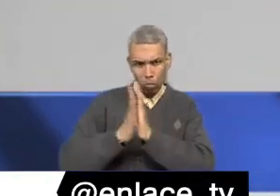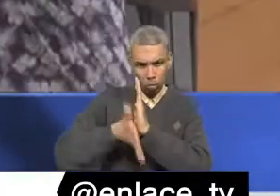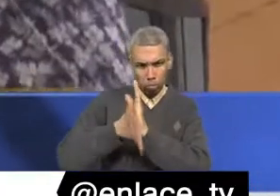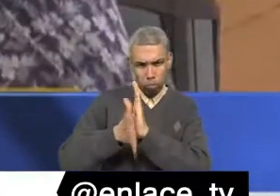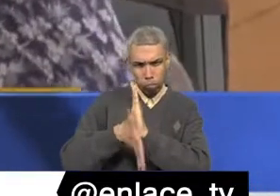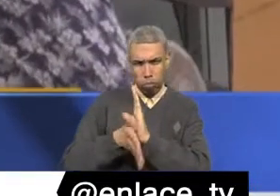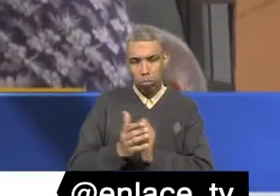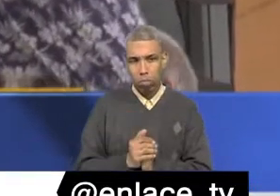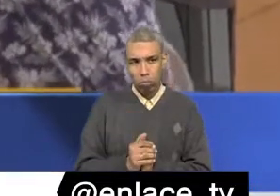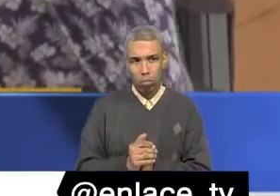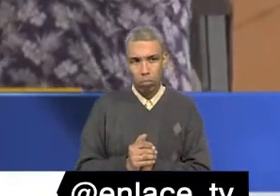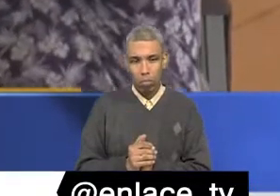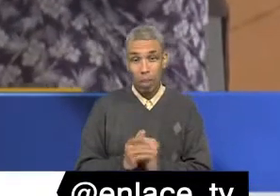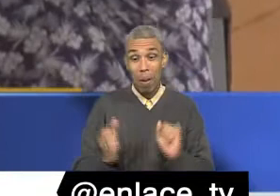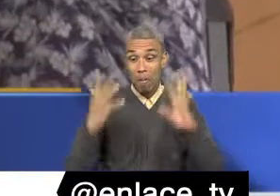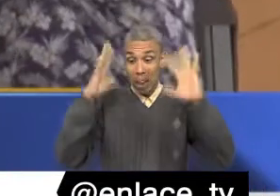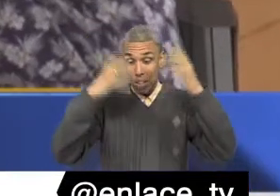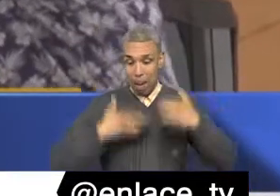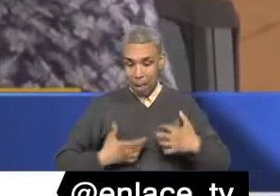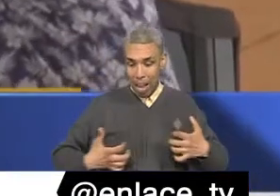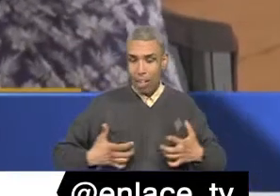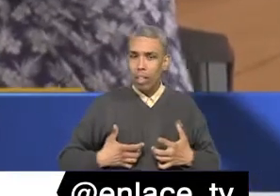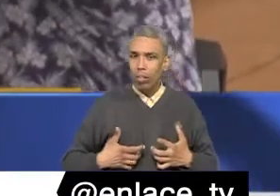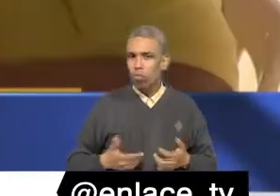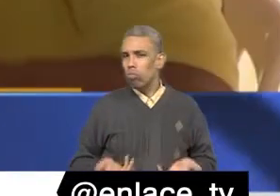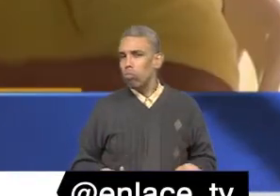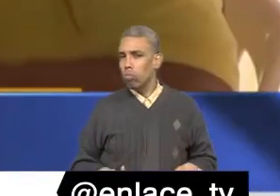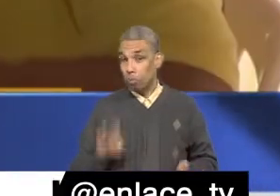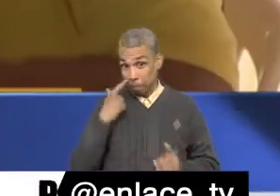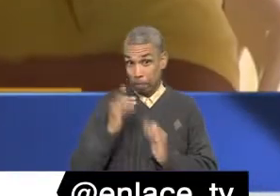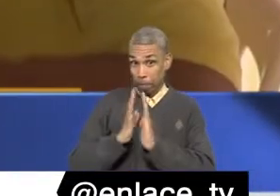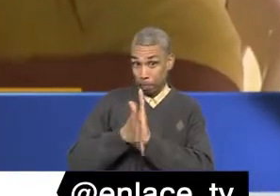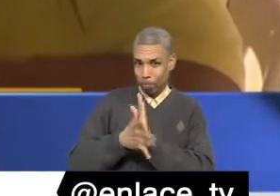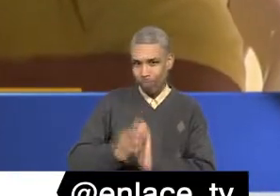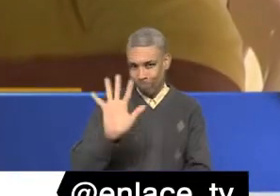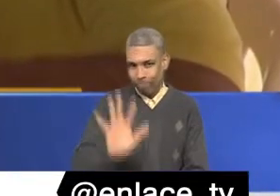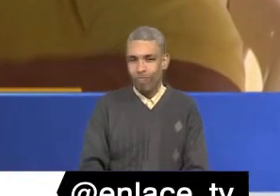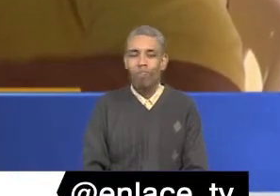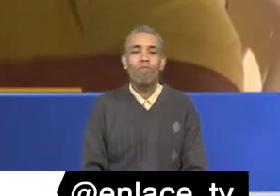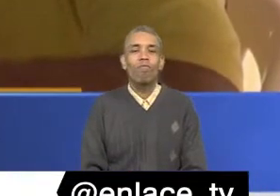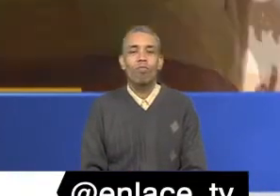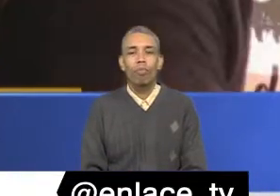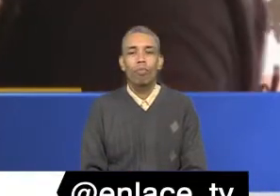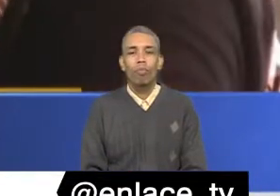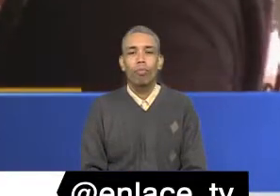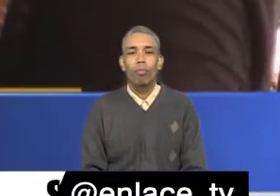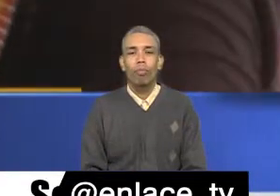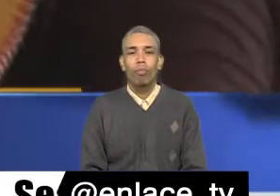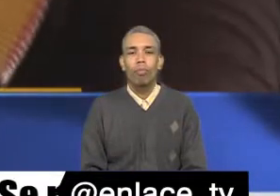Cortés, sobre el Festival Vallenato del Río Grande de la Magdalena. Ya volvemos con esto y más en instantes.